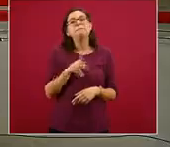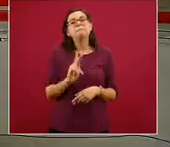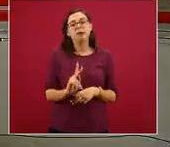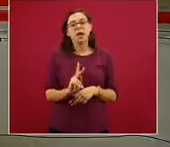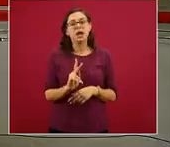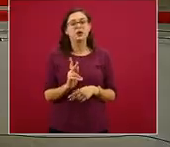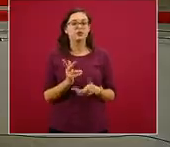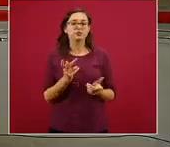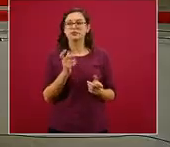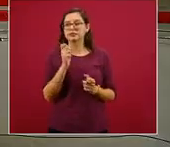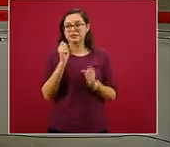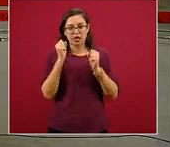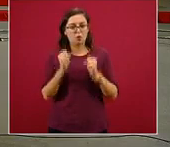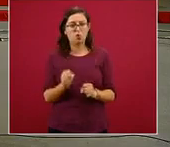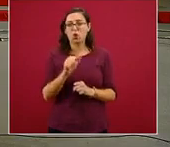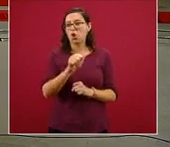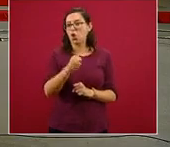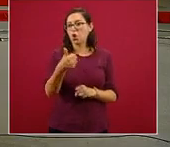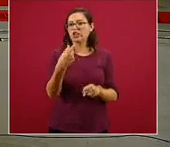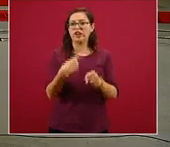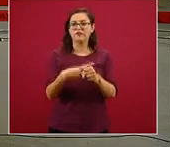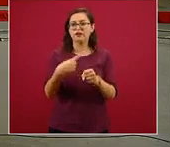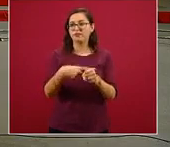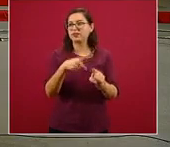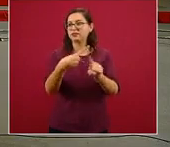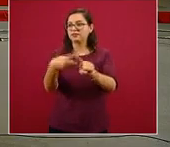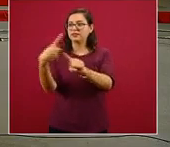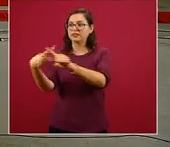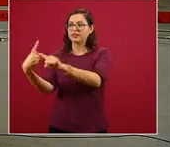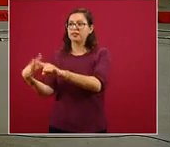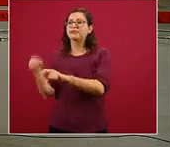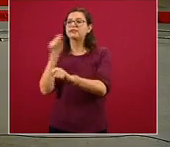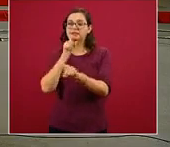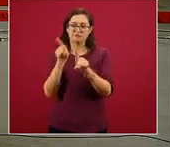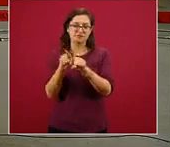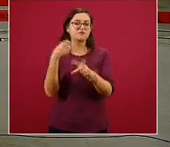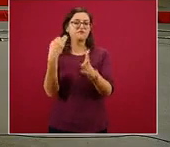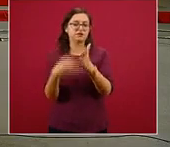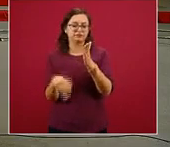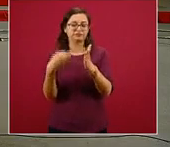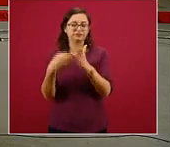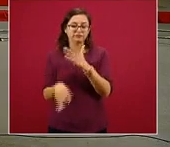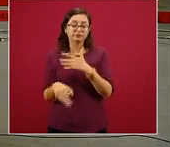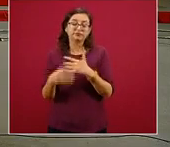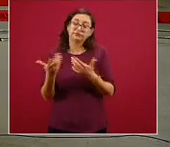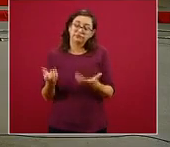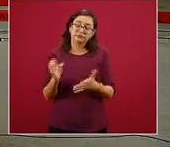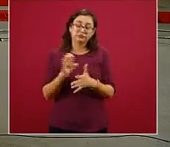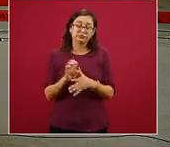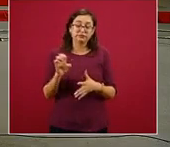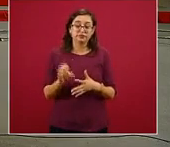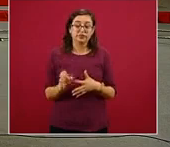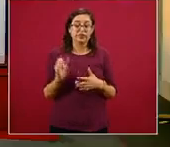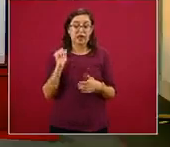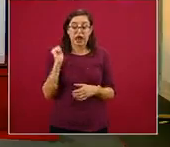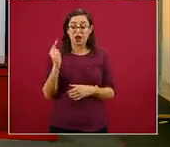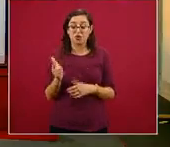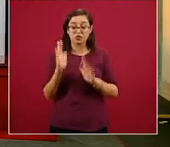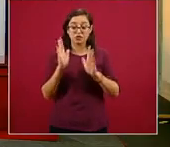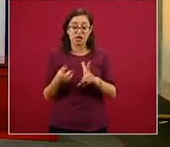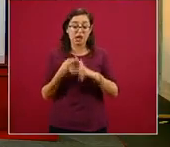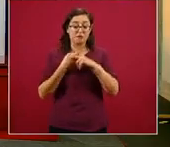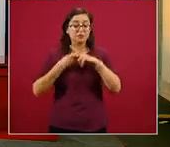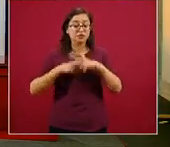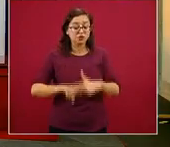esta área, se tienen también en muchas otras. Entonces, algo que se empezó o se echó a andar y que de hecho también se ha comunicado